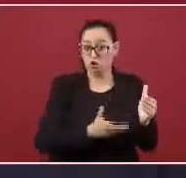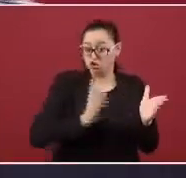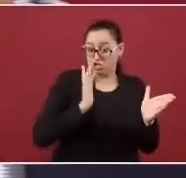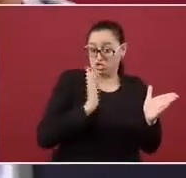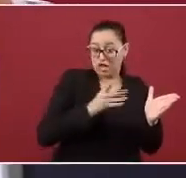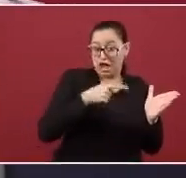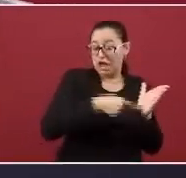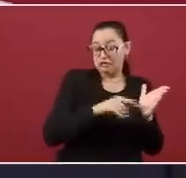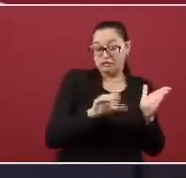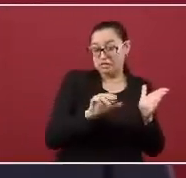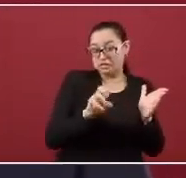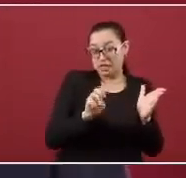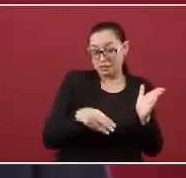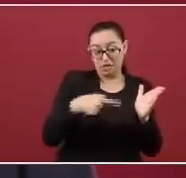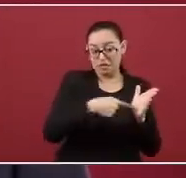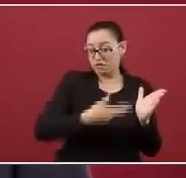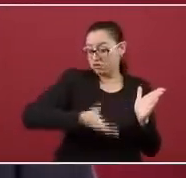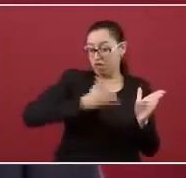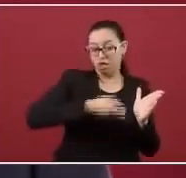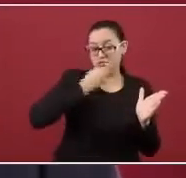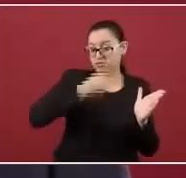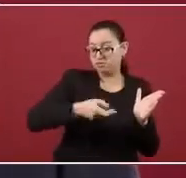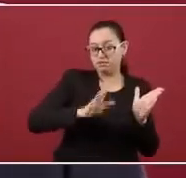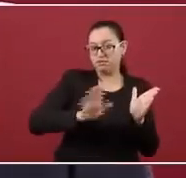del CISEN,